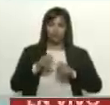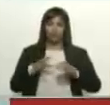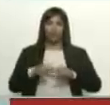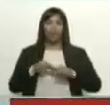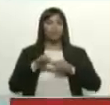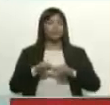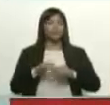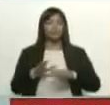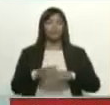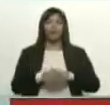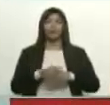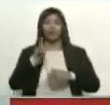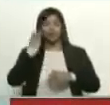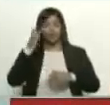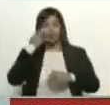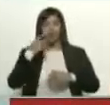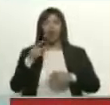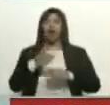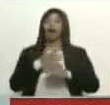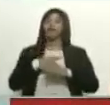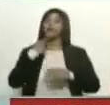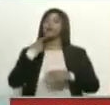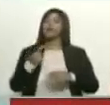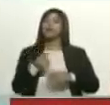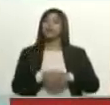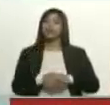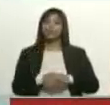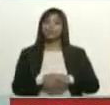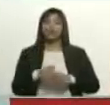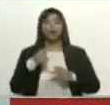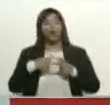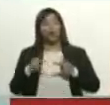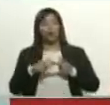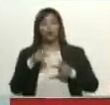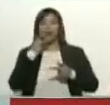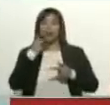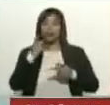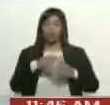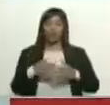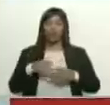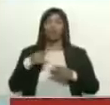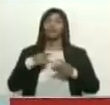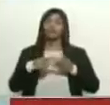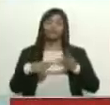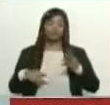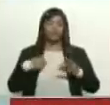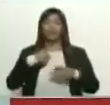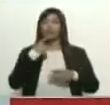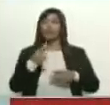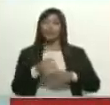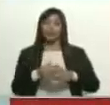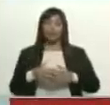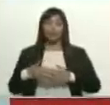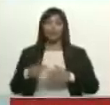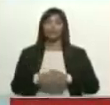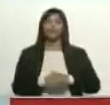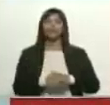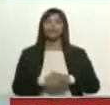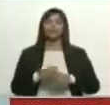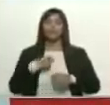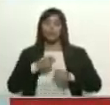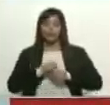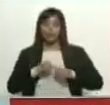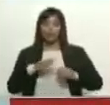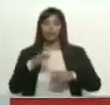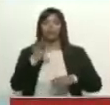propio Donald Trump en su momento lo dijo, Bumfield también lo ha dicho, Bolton en su momento también lo dijo, colapsar